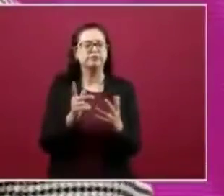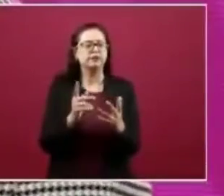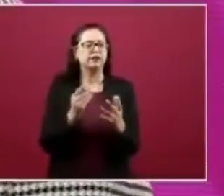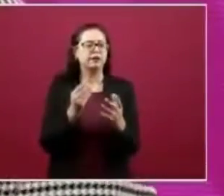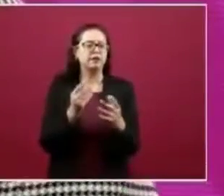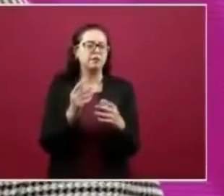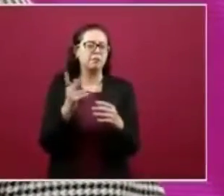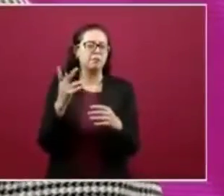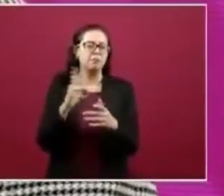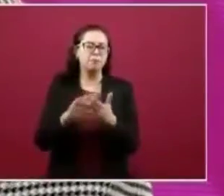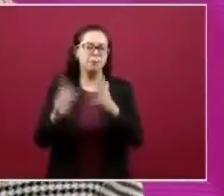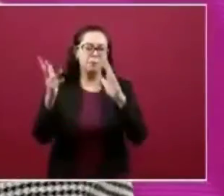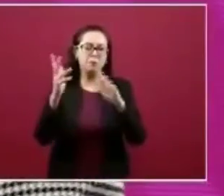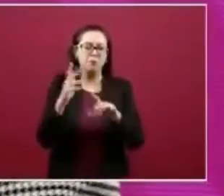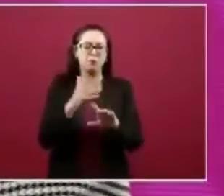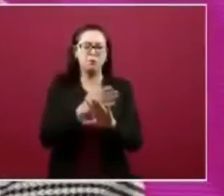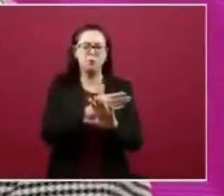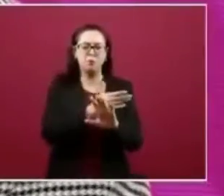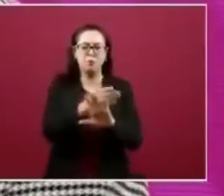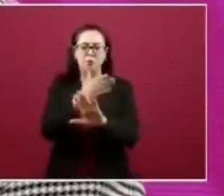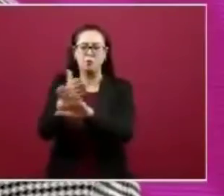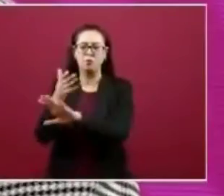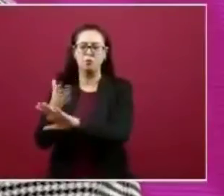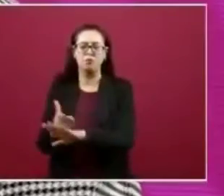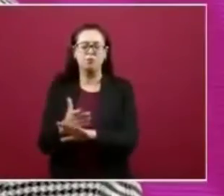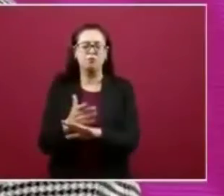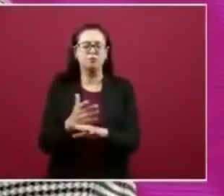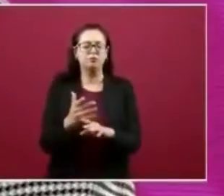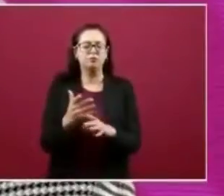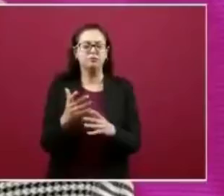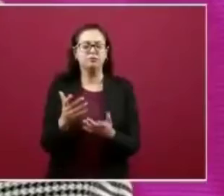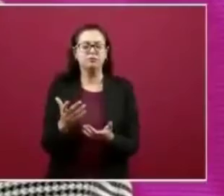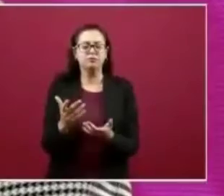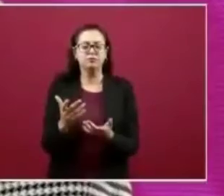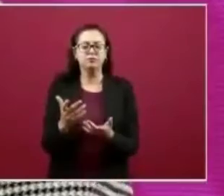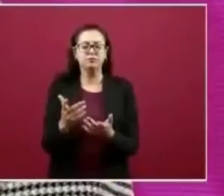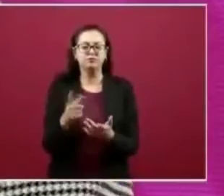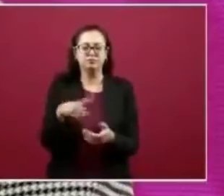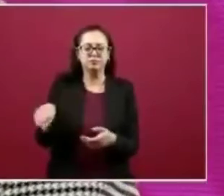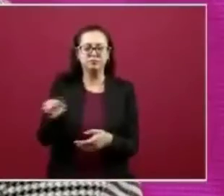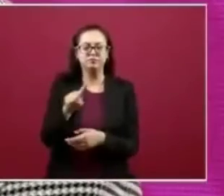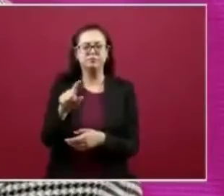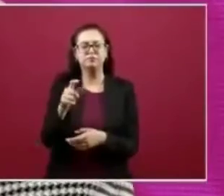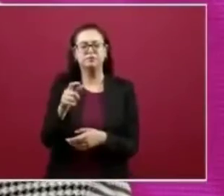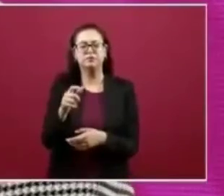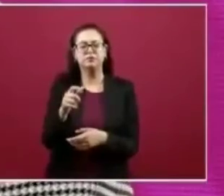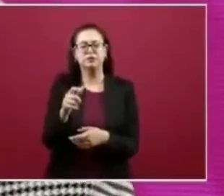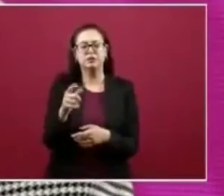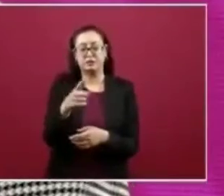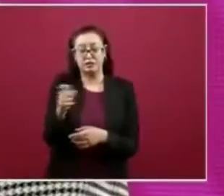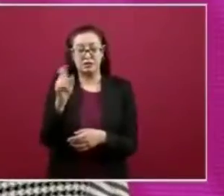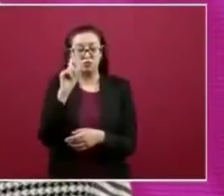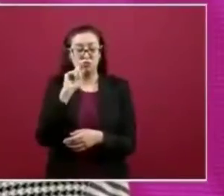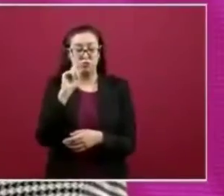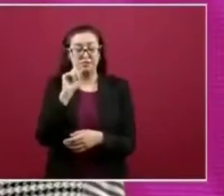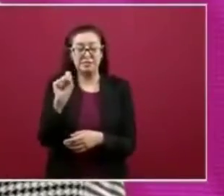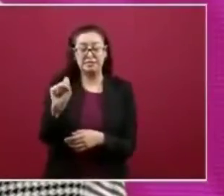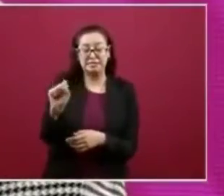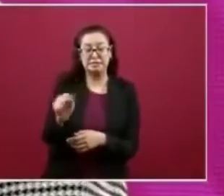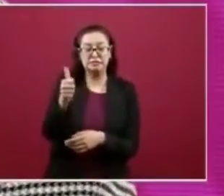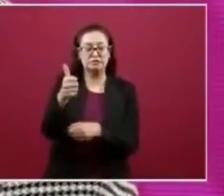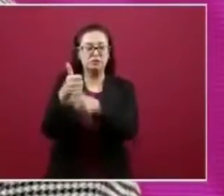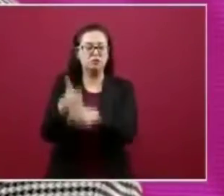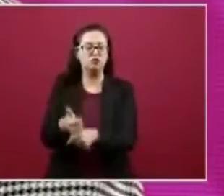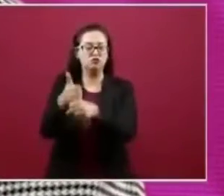sufren de cada 66 mujeres, sufren 66 de cada 100 mujeres en